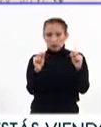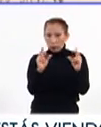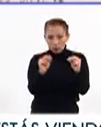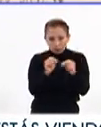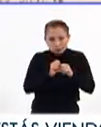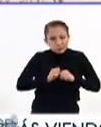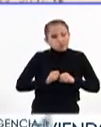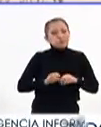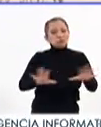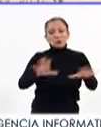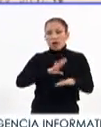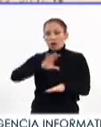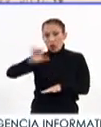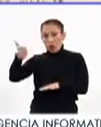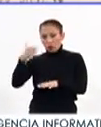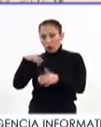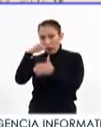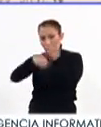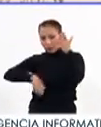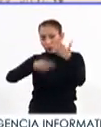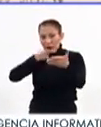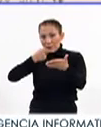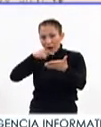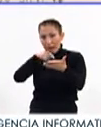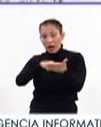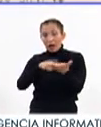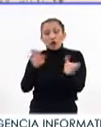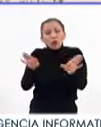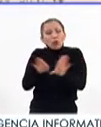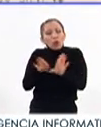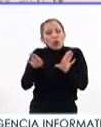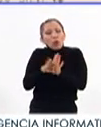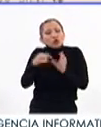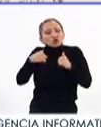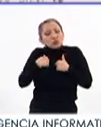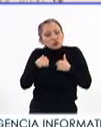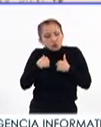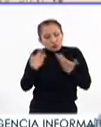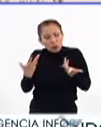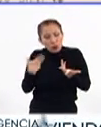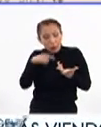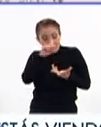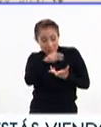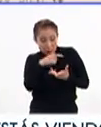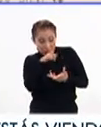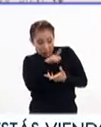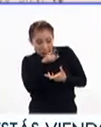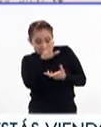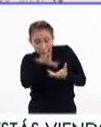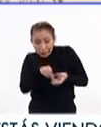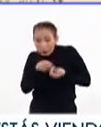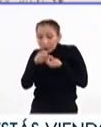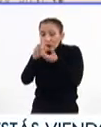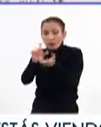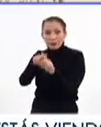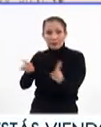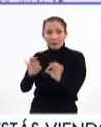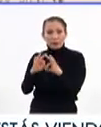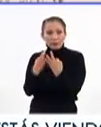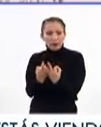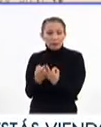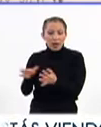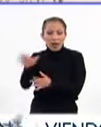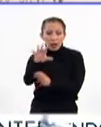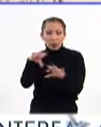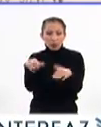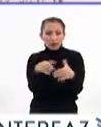Y hay otro de los capítulos es justamente eso, ¿no? Cómo hacer que estos insumos ahora regresen en otro formato